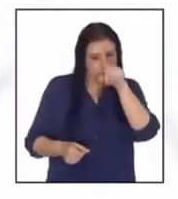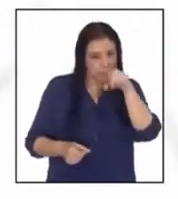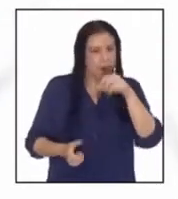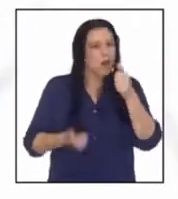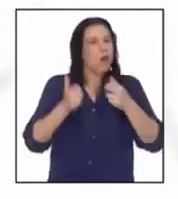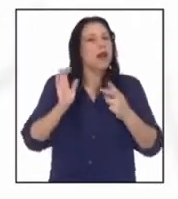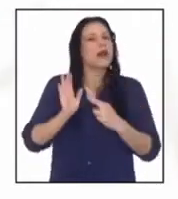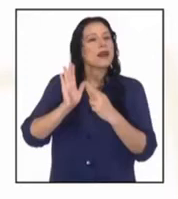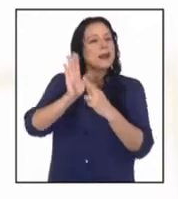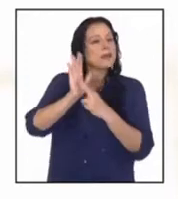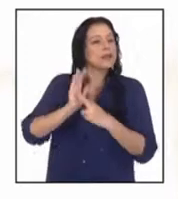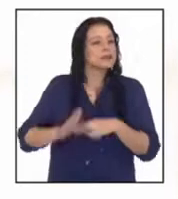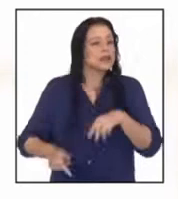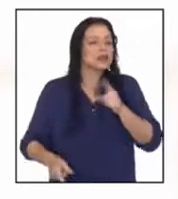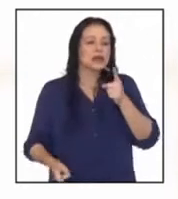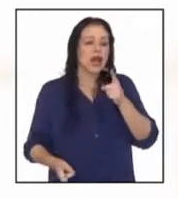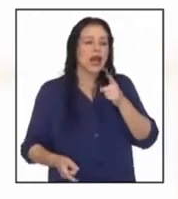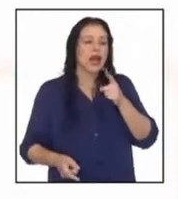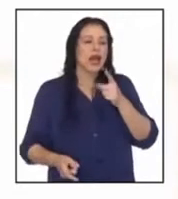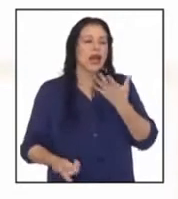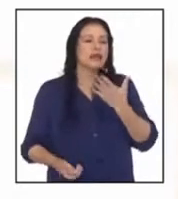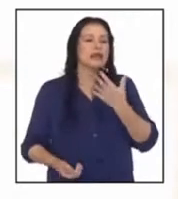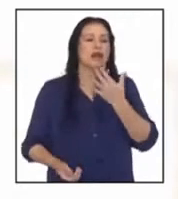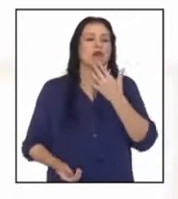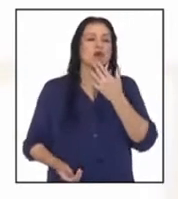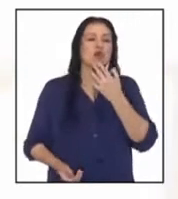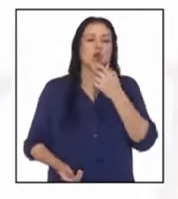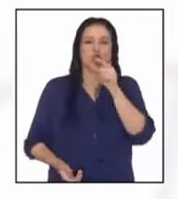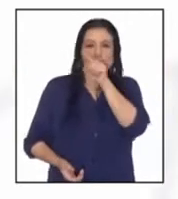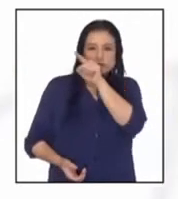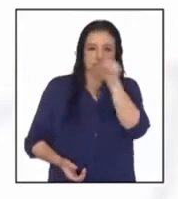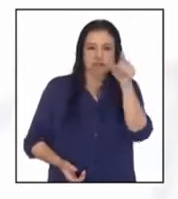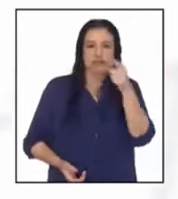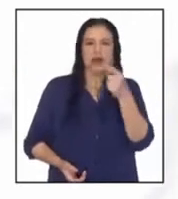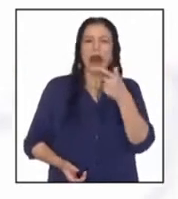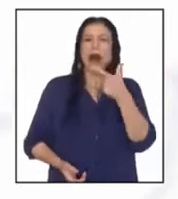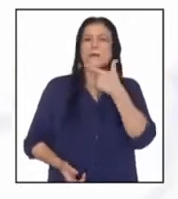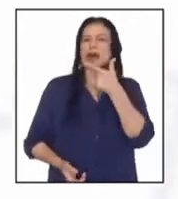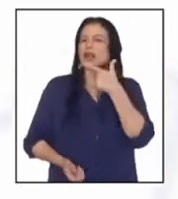¿Qué representa aquella línea horizontal de color amarillo?